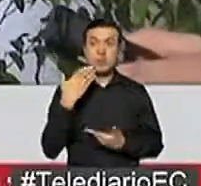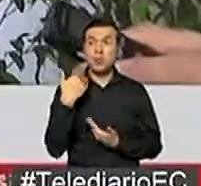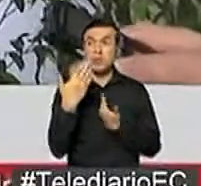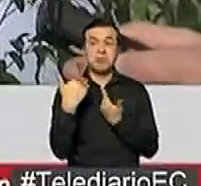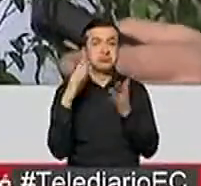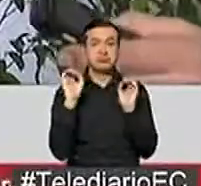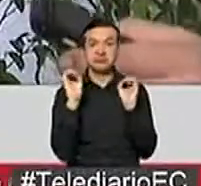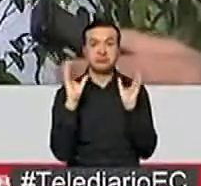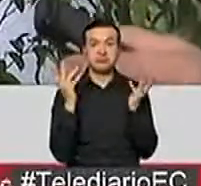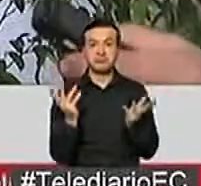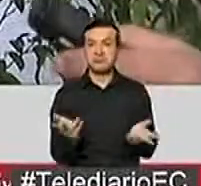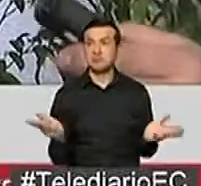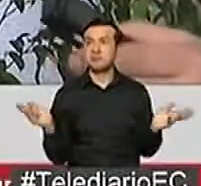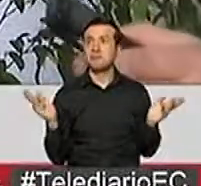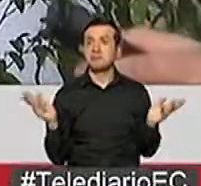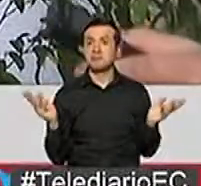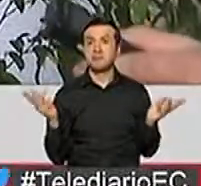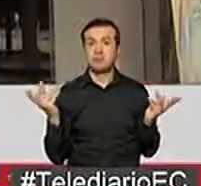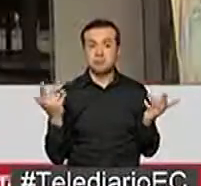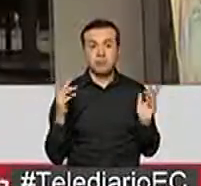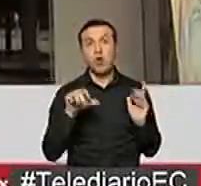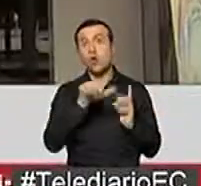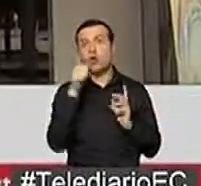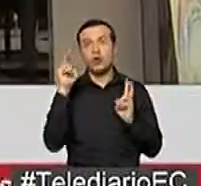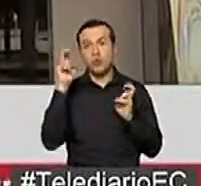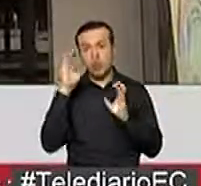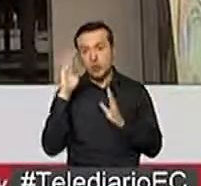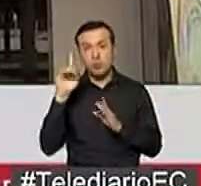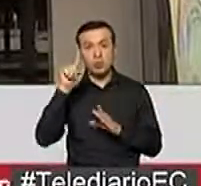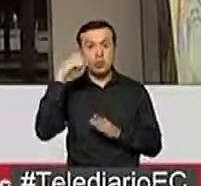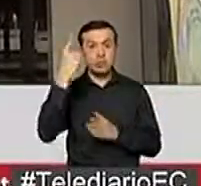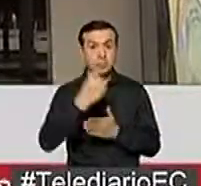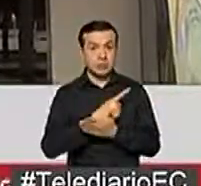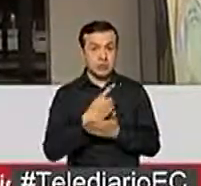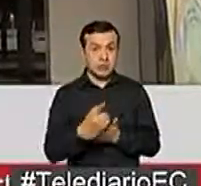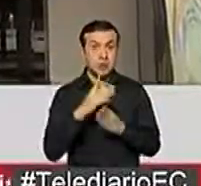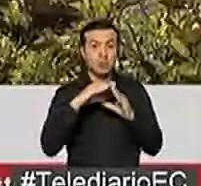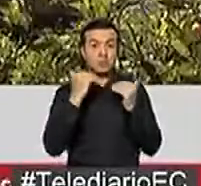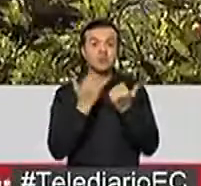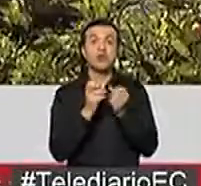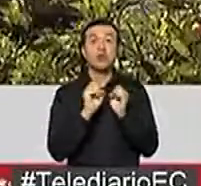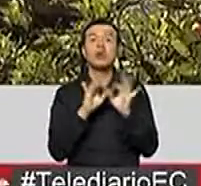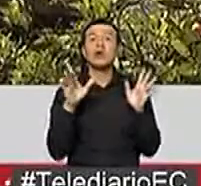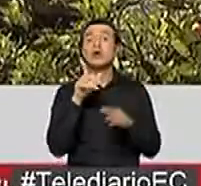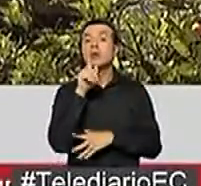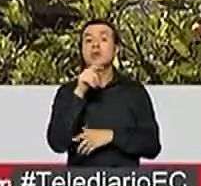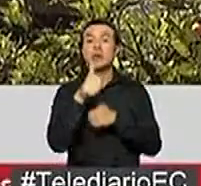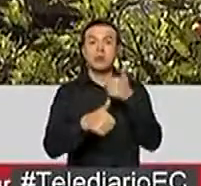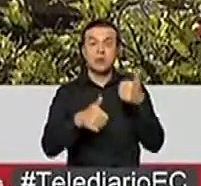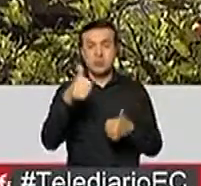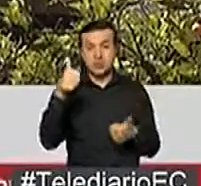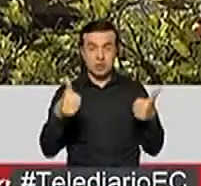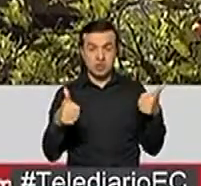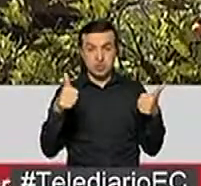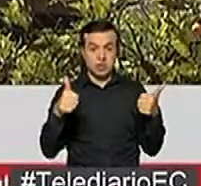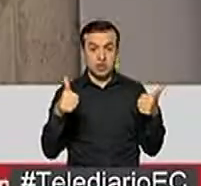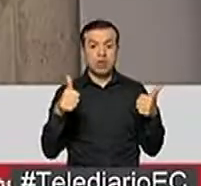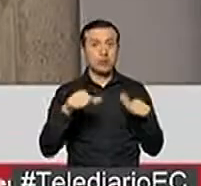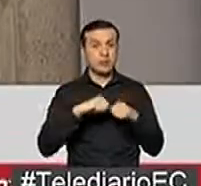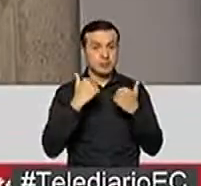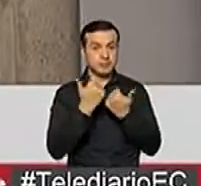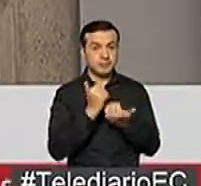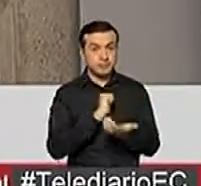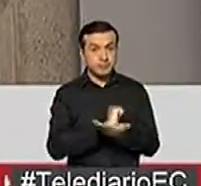temas y, sin embargo, se están tratando otros. La próxima semana se espera recibir en Comisión General a las autoridades de la función electoral para que expongan